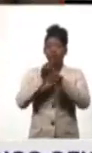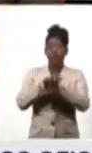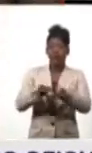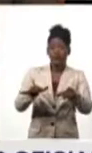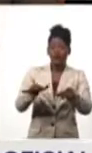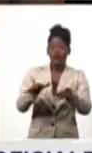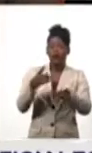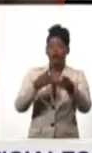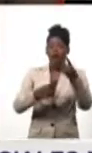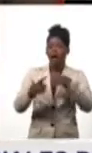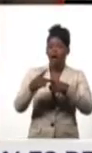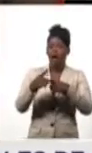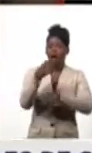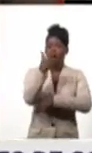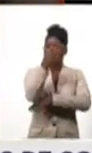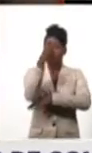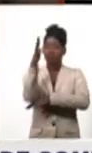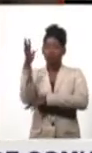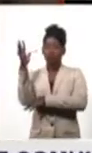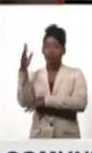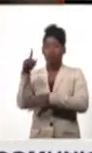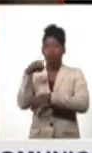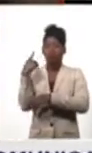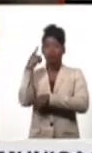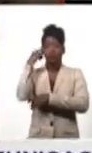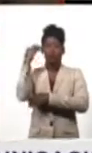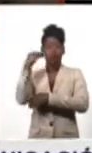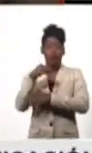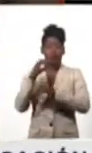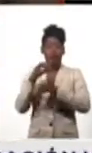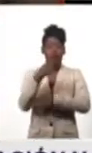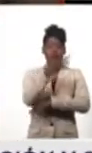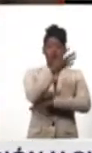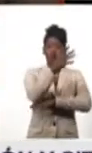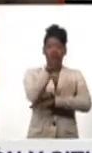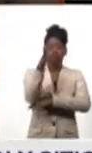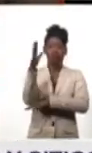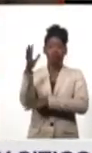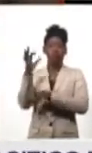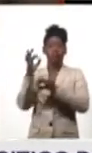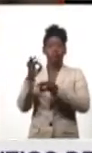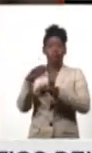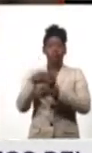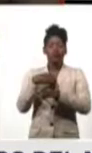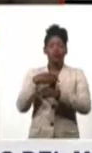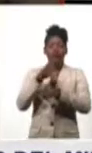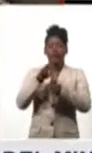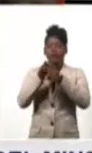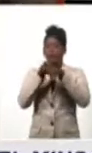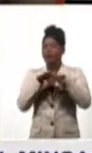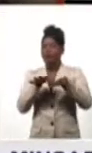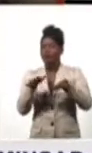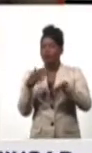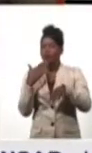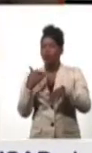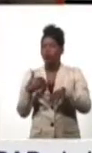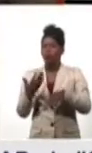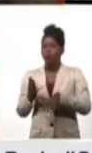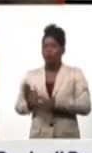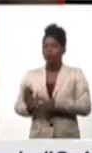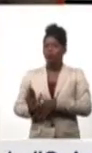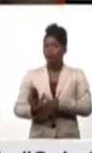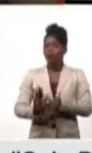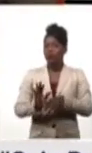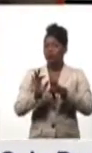caso de la fauna, porque todos sabemos dónde está el origen de esta pandemia, a partir del manejo de